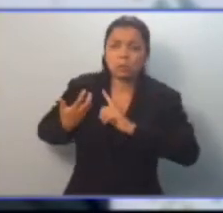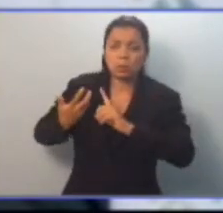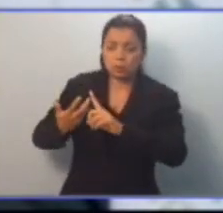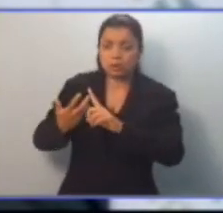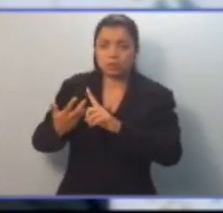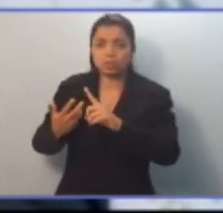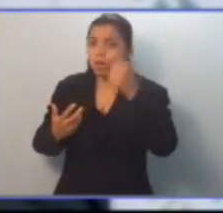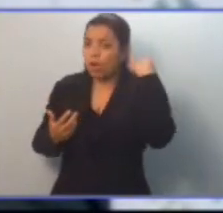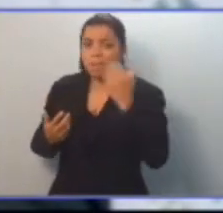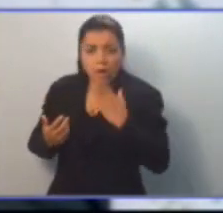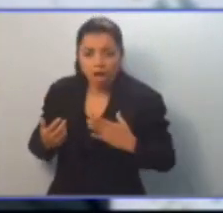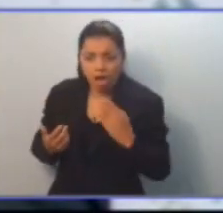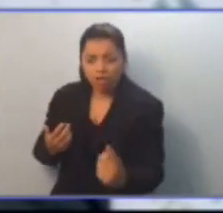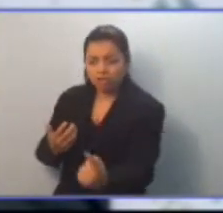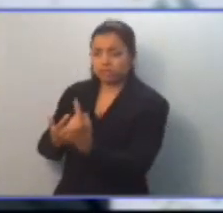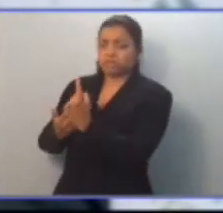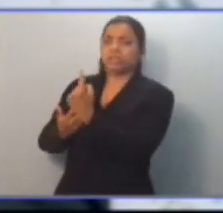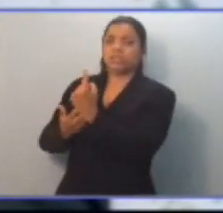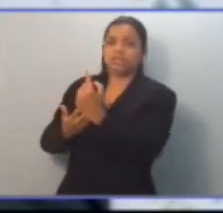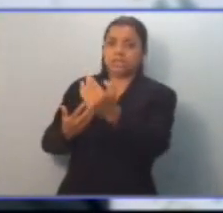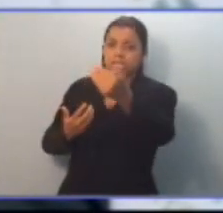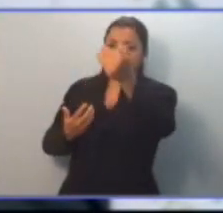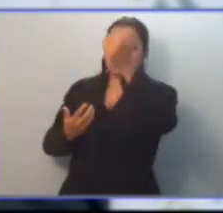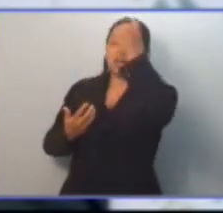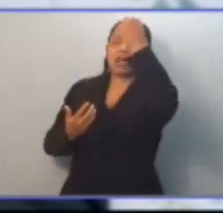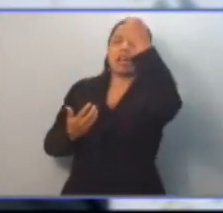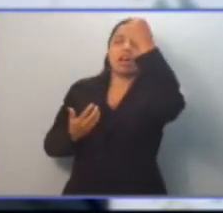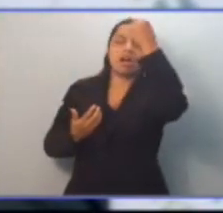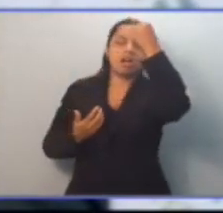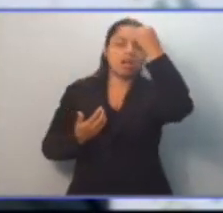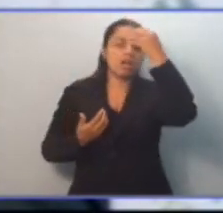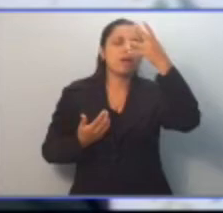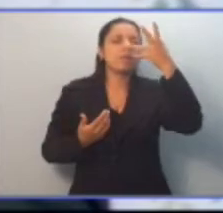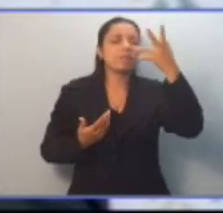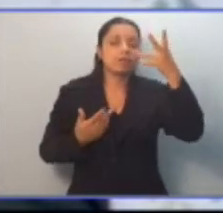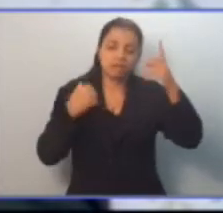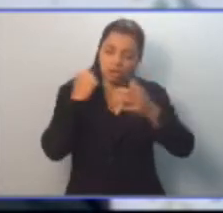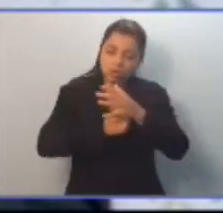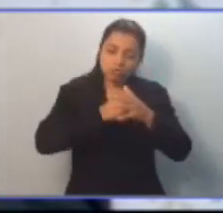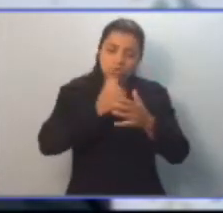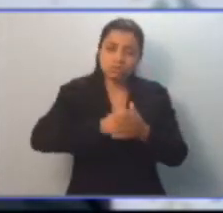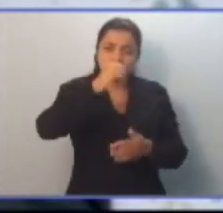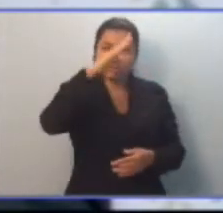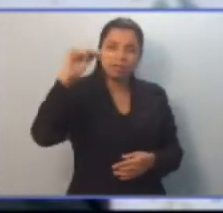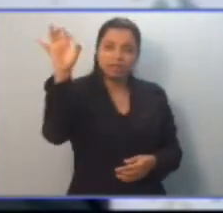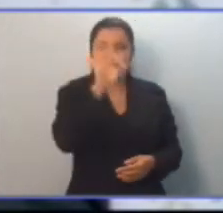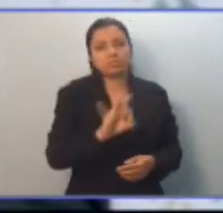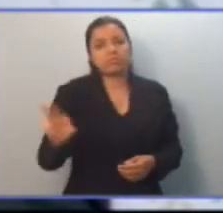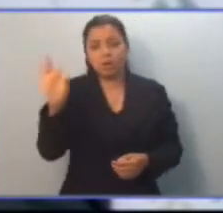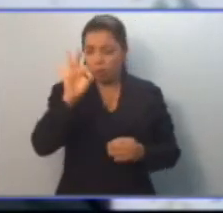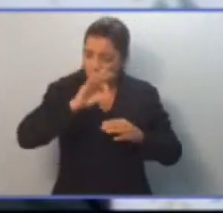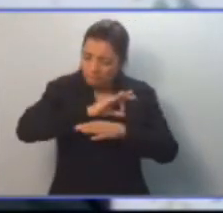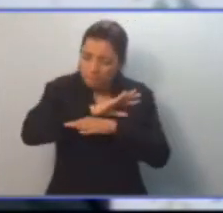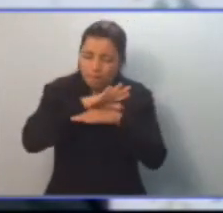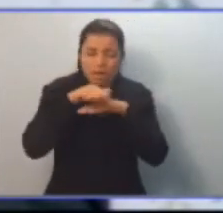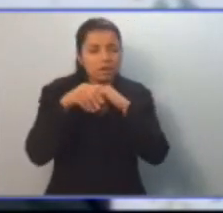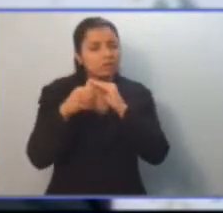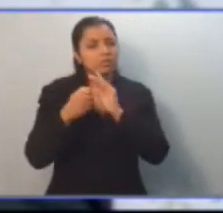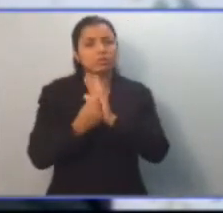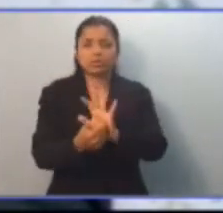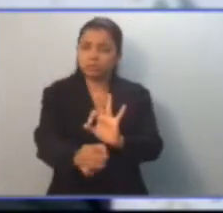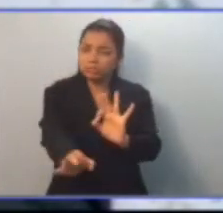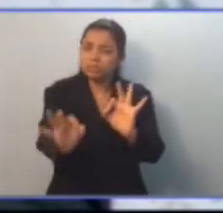por tener un mejor El Salvador, por tener un mejor país para todos. Y cuando digo para todos y